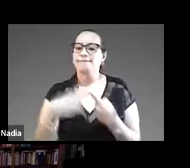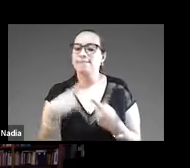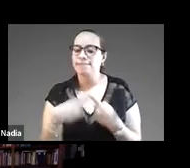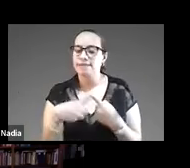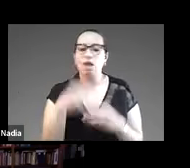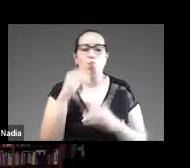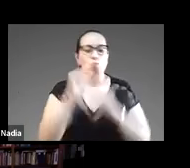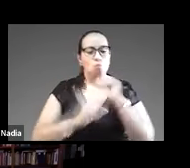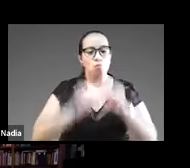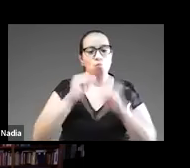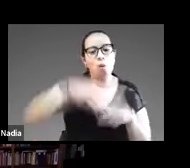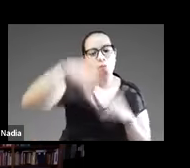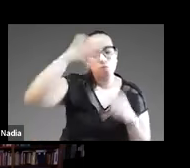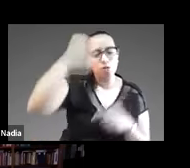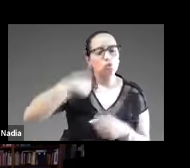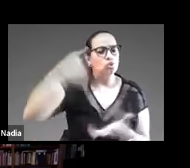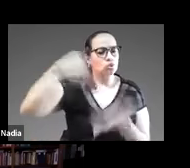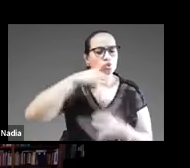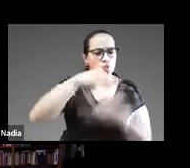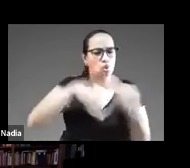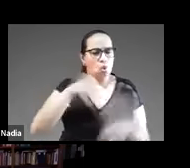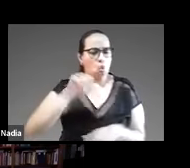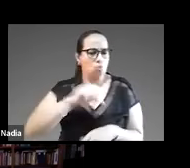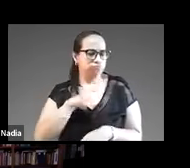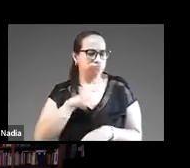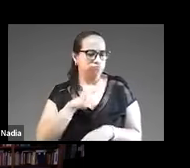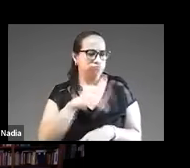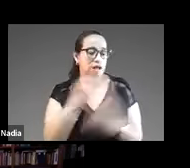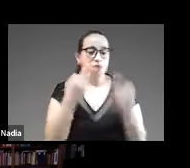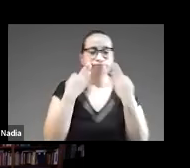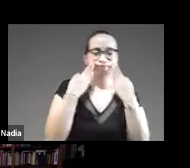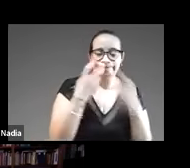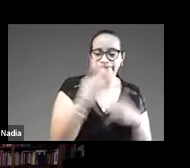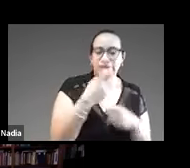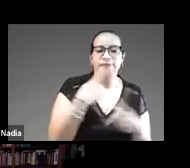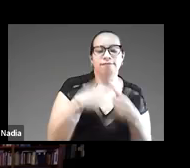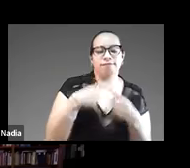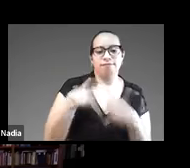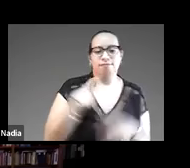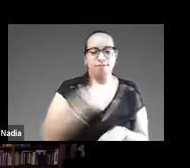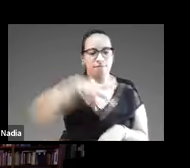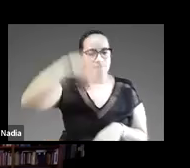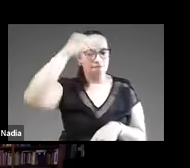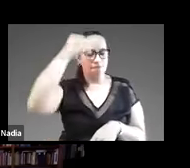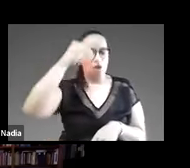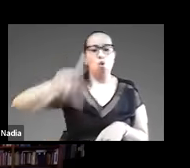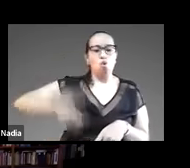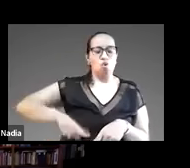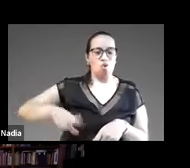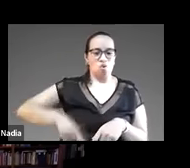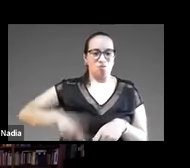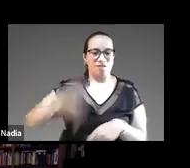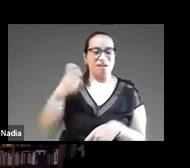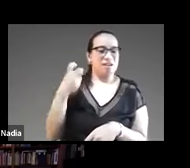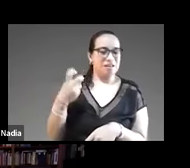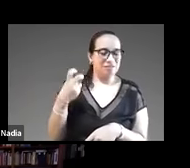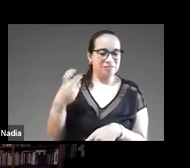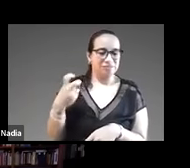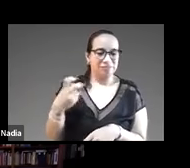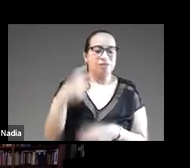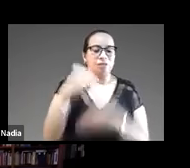que todos los que estamos aquí podemos ser testigos de eso, es el gobierno. El gobierno es el que está aprendiendo,